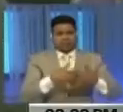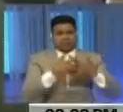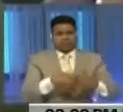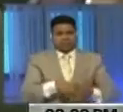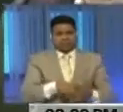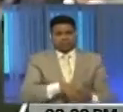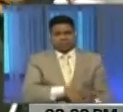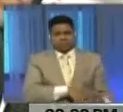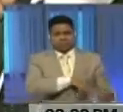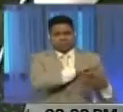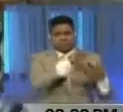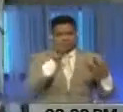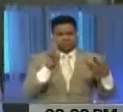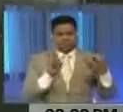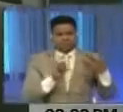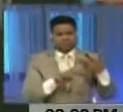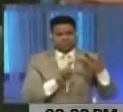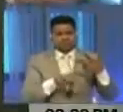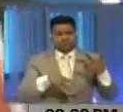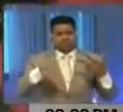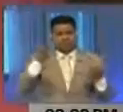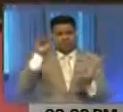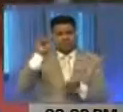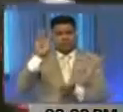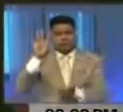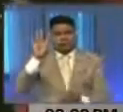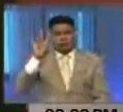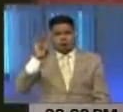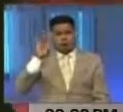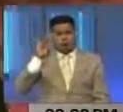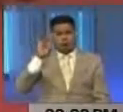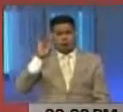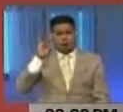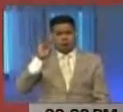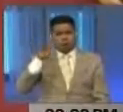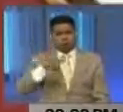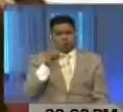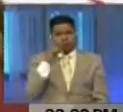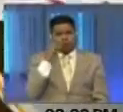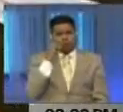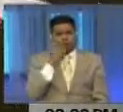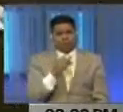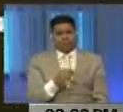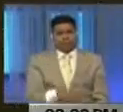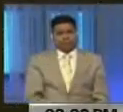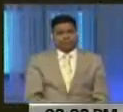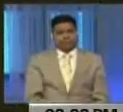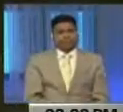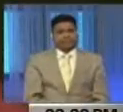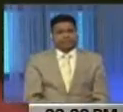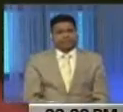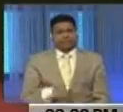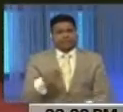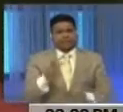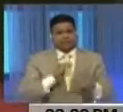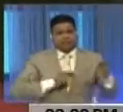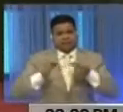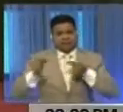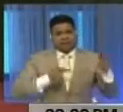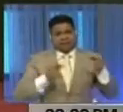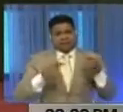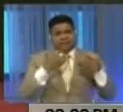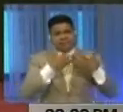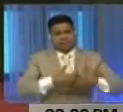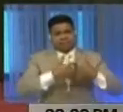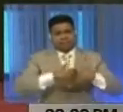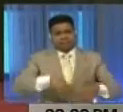rubro de oro. Firman señor Scott Michael Kennedy, gerente general de la empresa